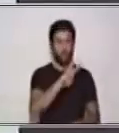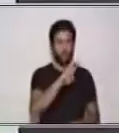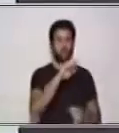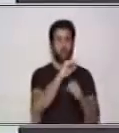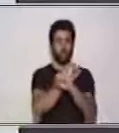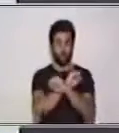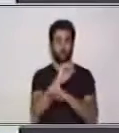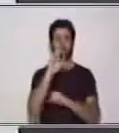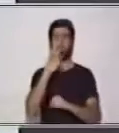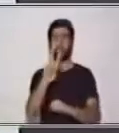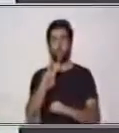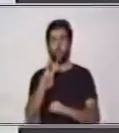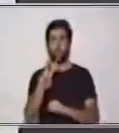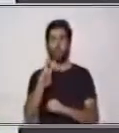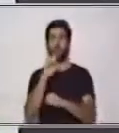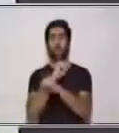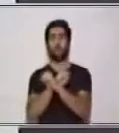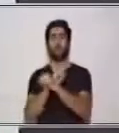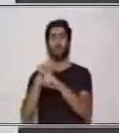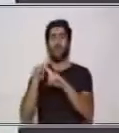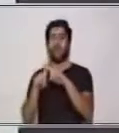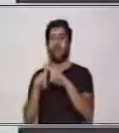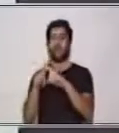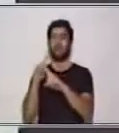2 xy.